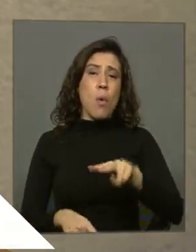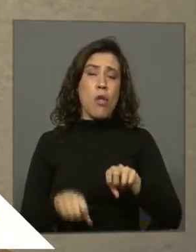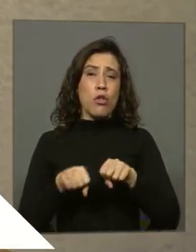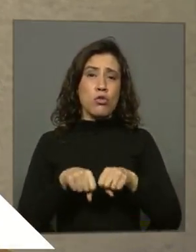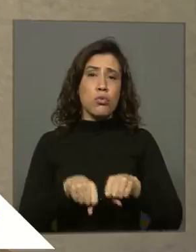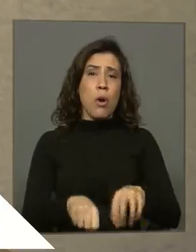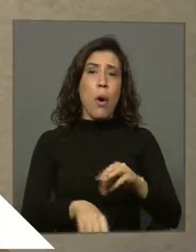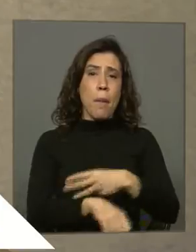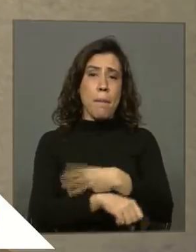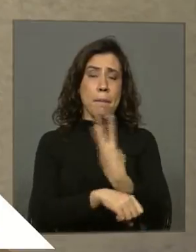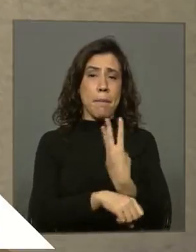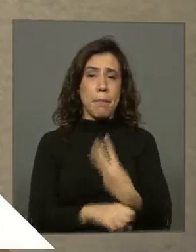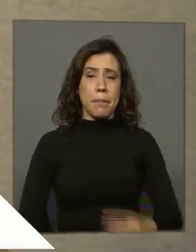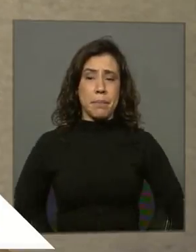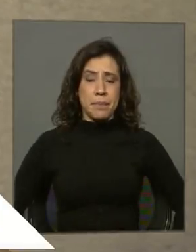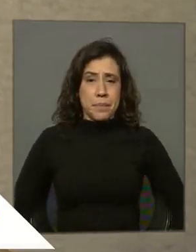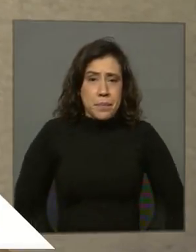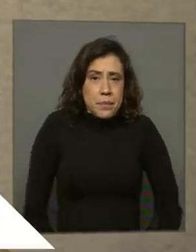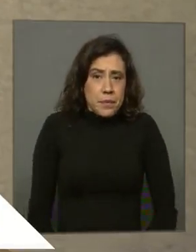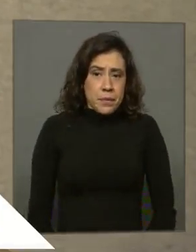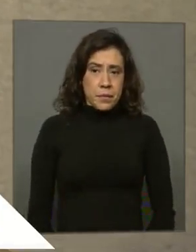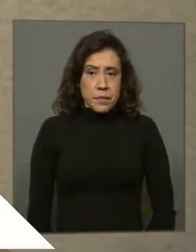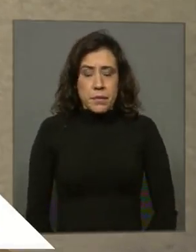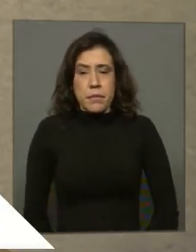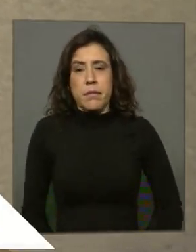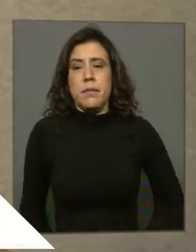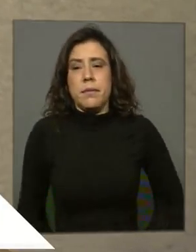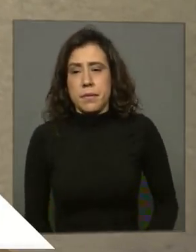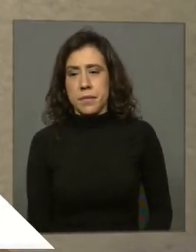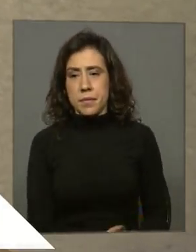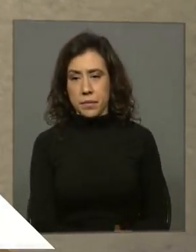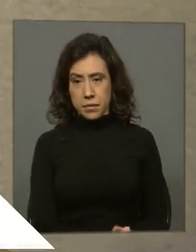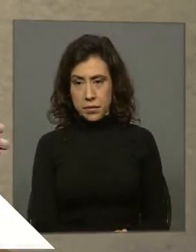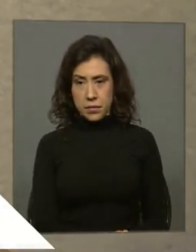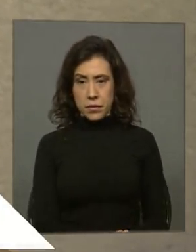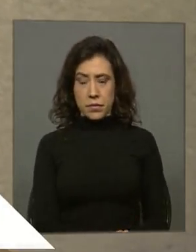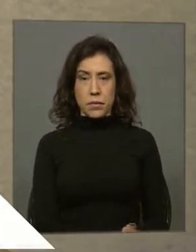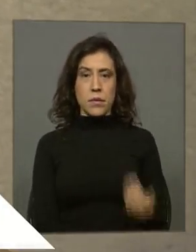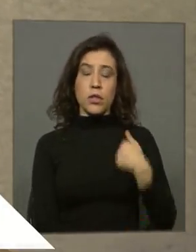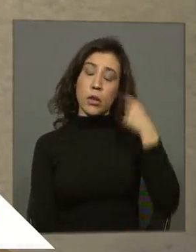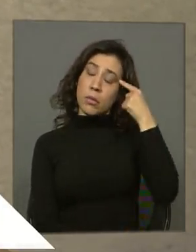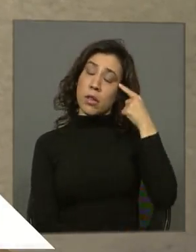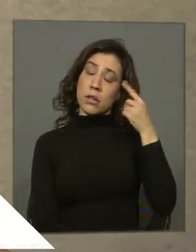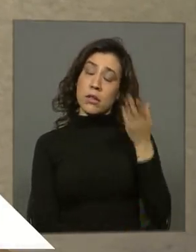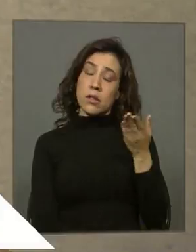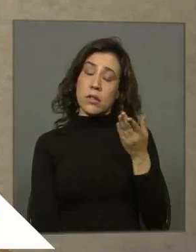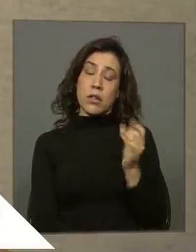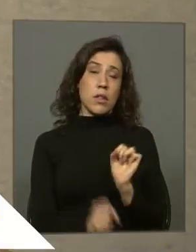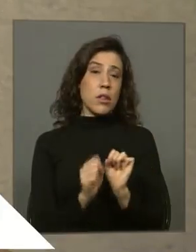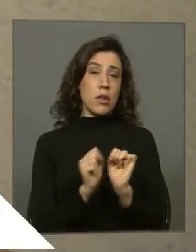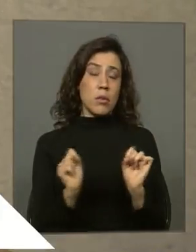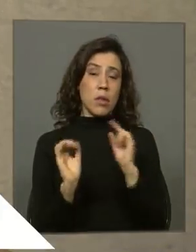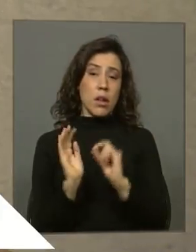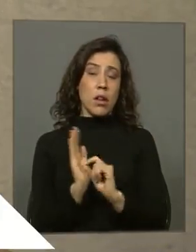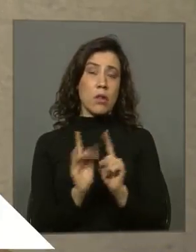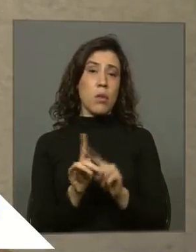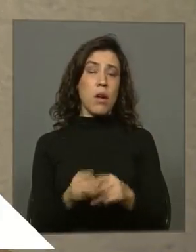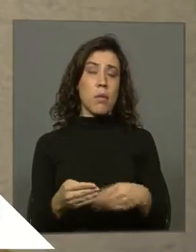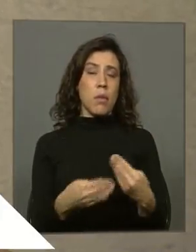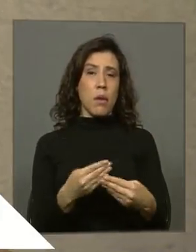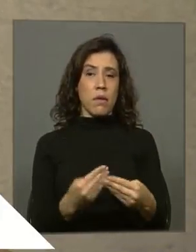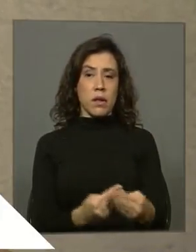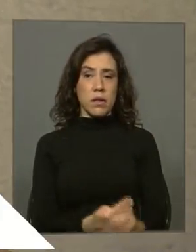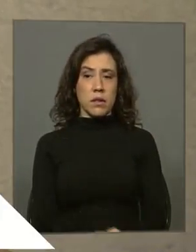supermercado del mall y esto se mantiene exactamente igual por lo tanto creo que desde ese punto de vista no podríamos reconocerlo como un avance